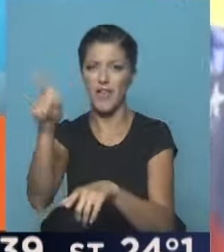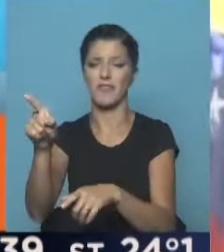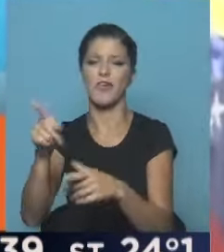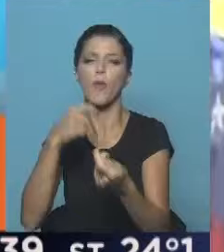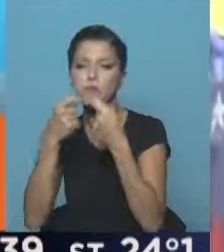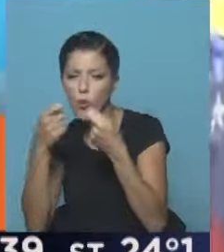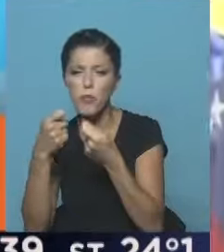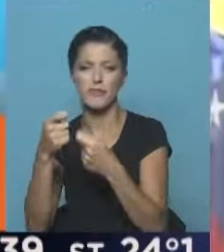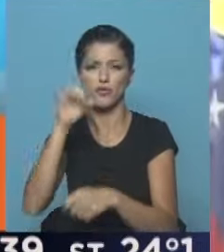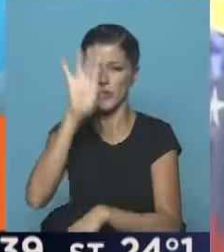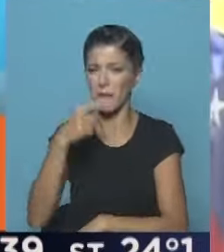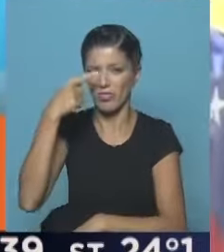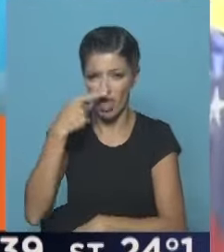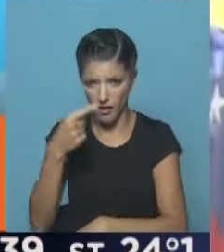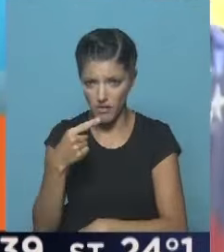imperialismo,